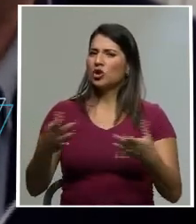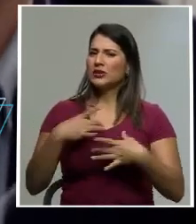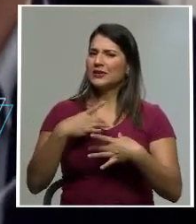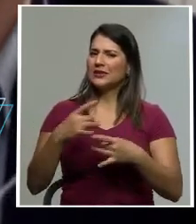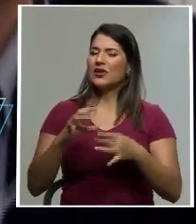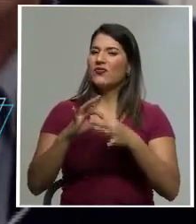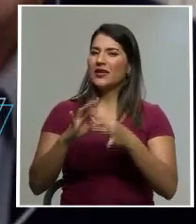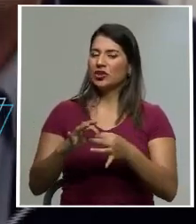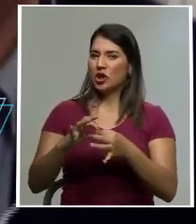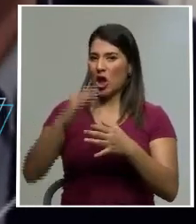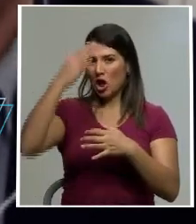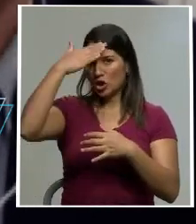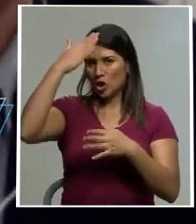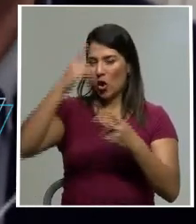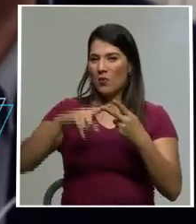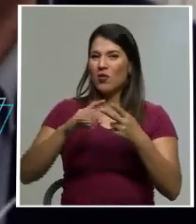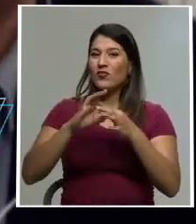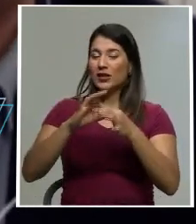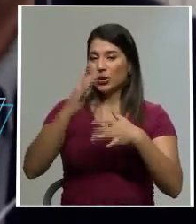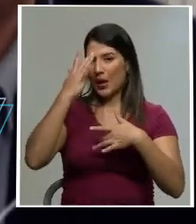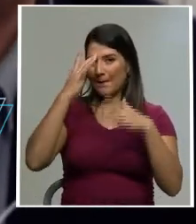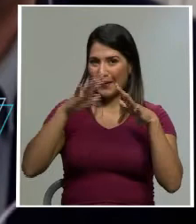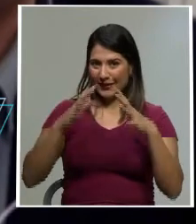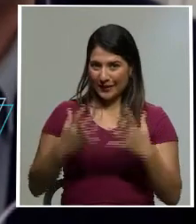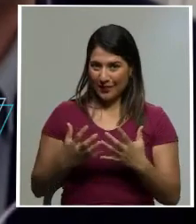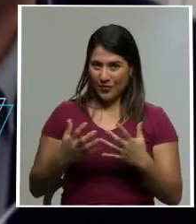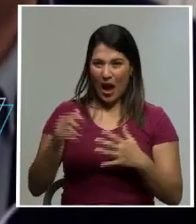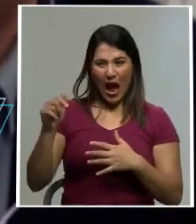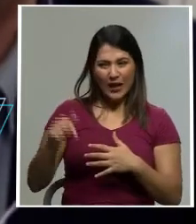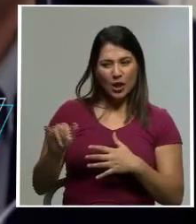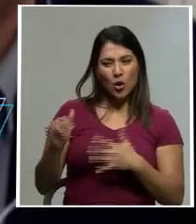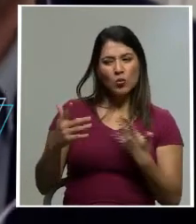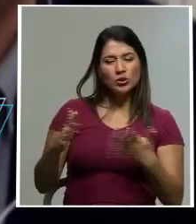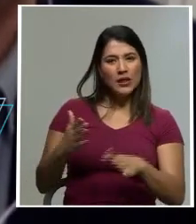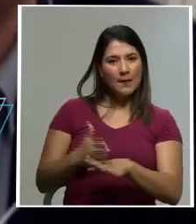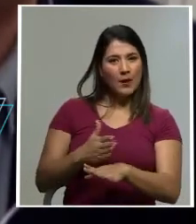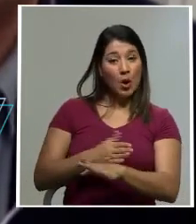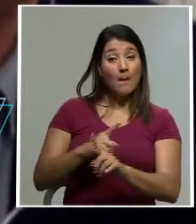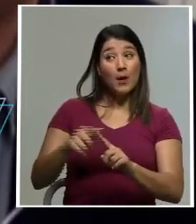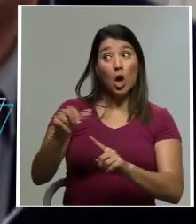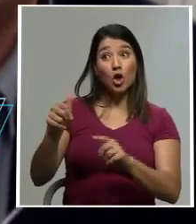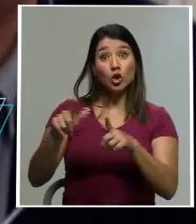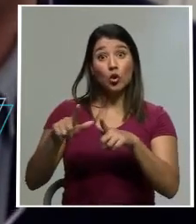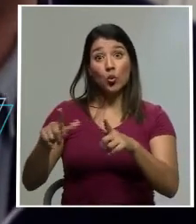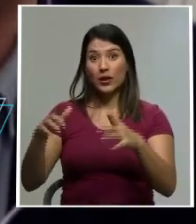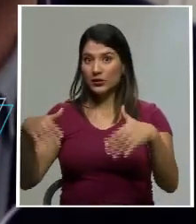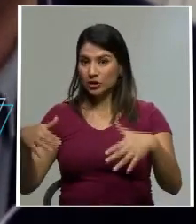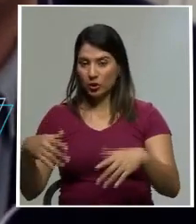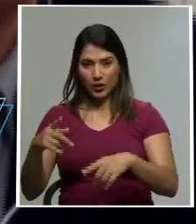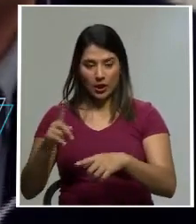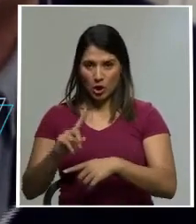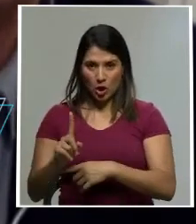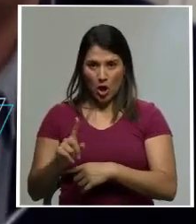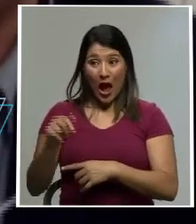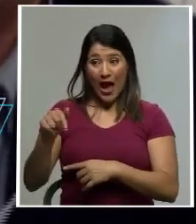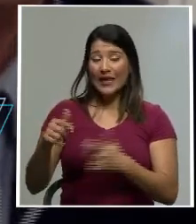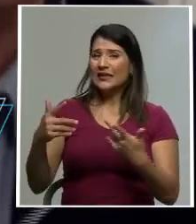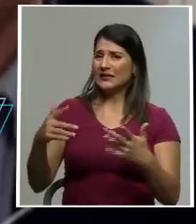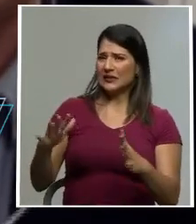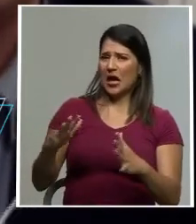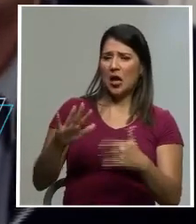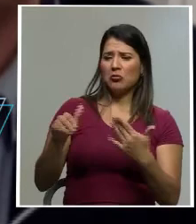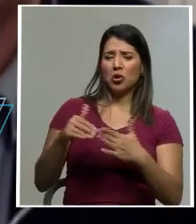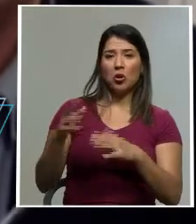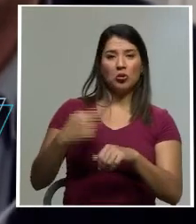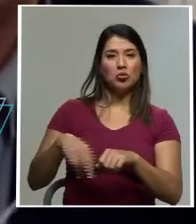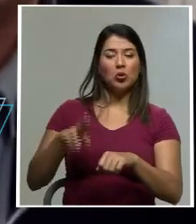sobre lo que es la pandemia, que bueno, pues acá como que ya se va saliendo, pero bueno, en algunos lados todavía no. Acá como que ya todo volvió a la normalidad,